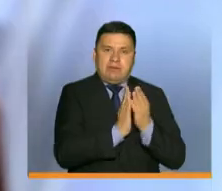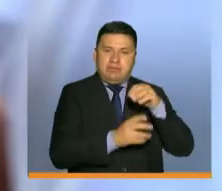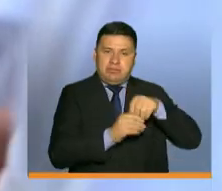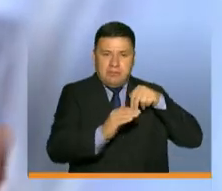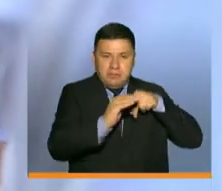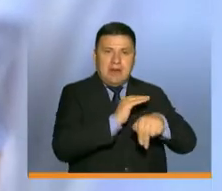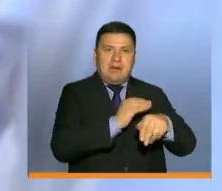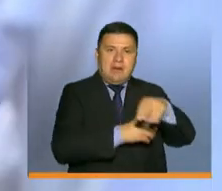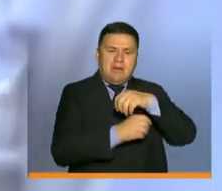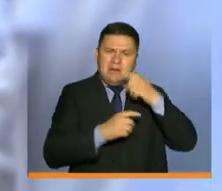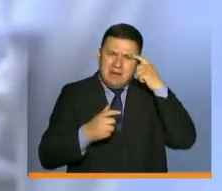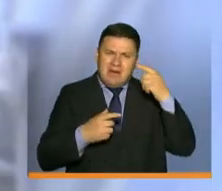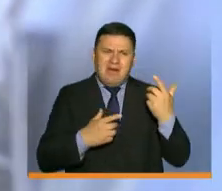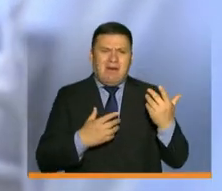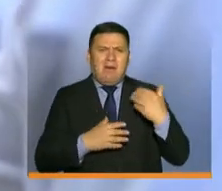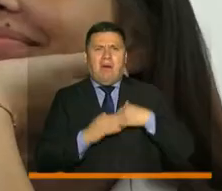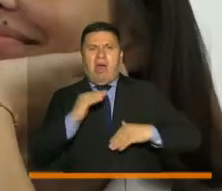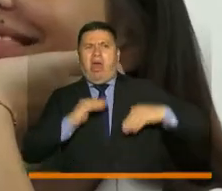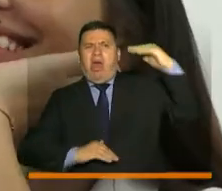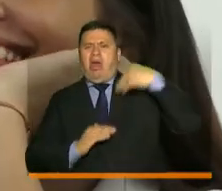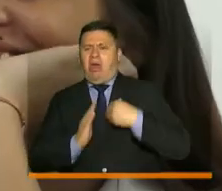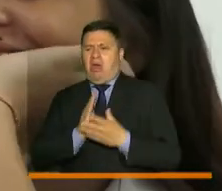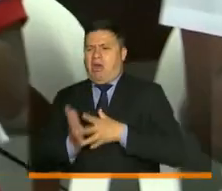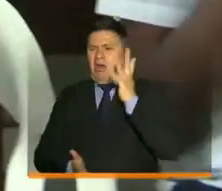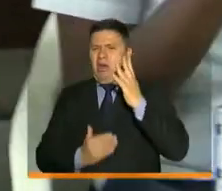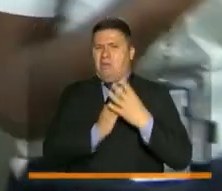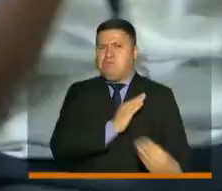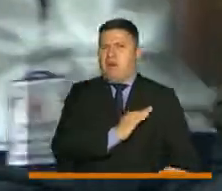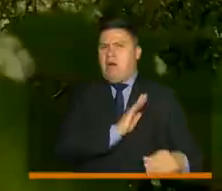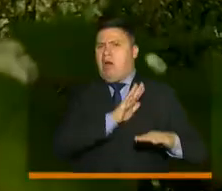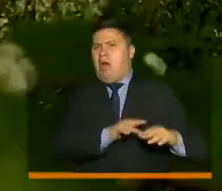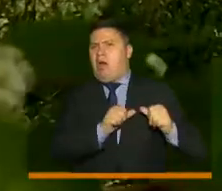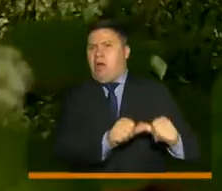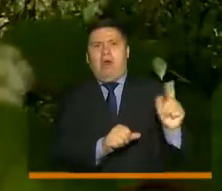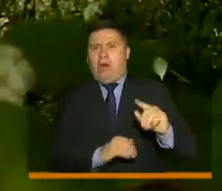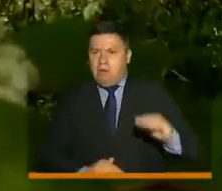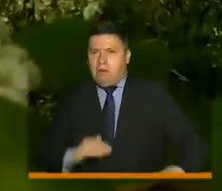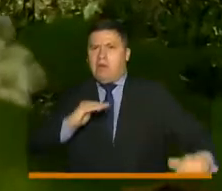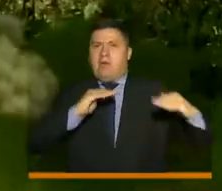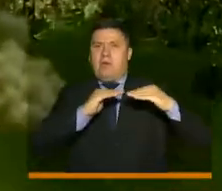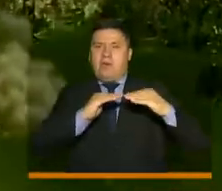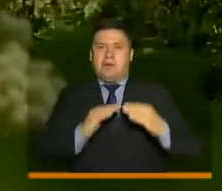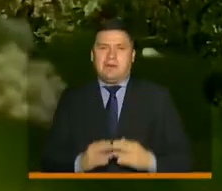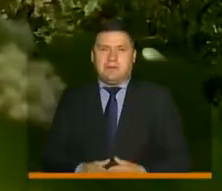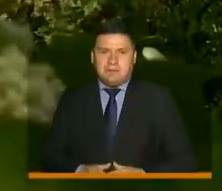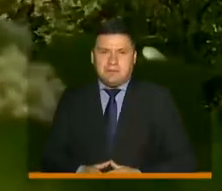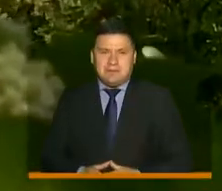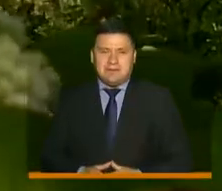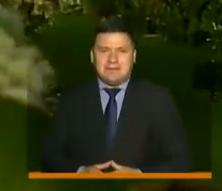permanencia que reducirán las brechas y potenciarán el desarrollo integral y sostenible en los territorios.